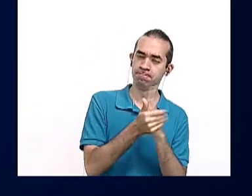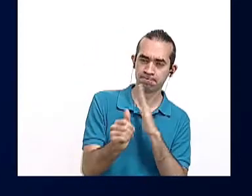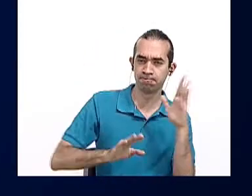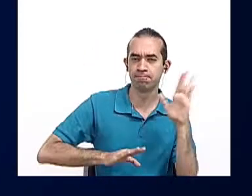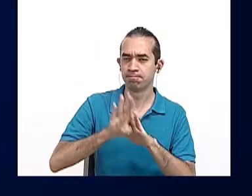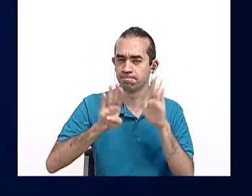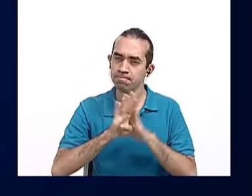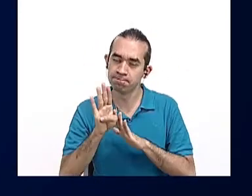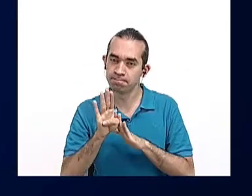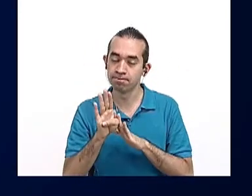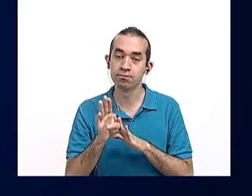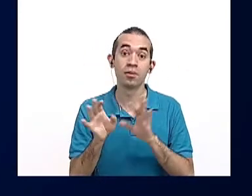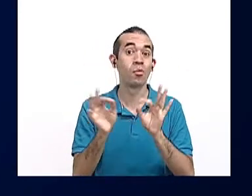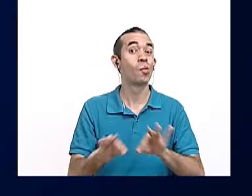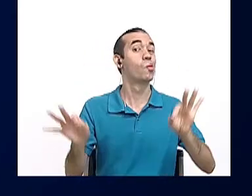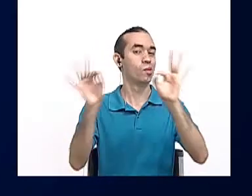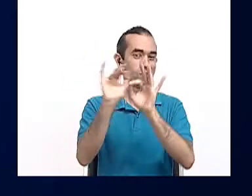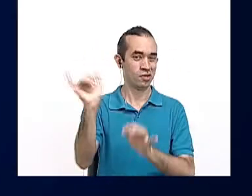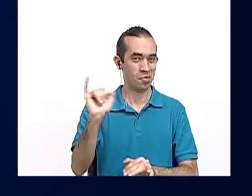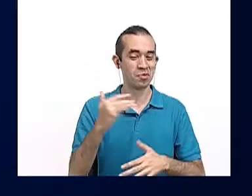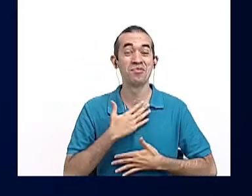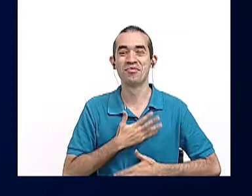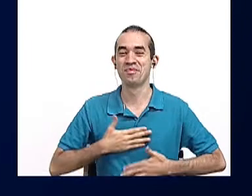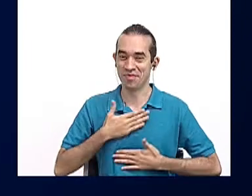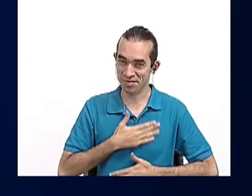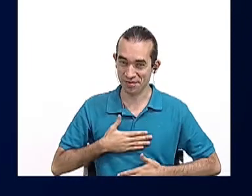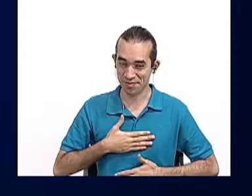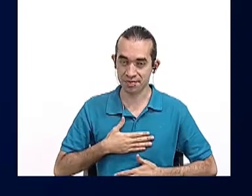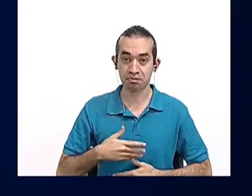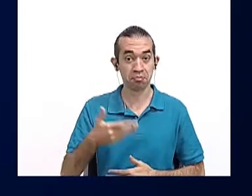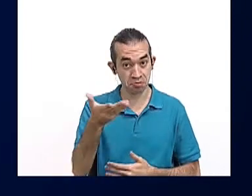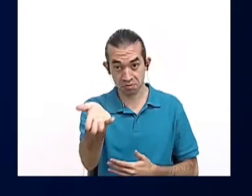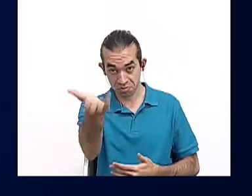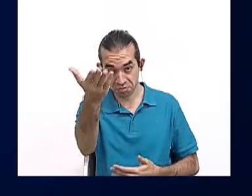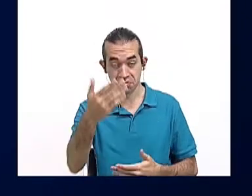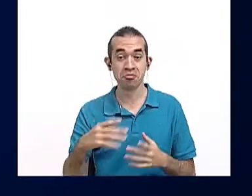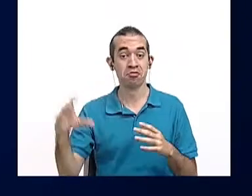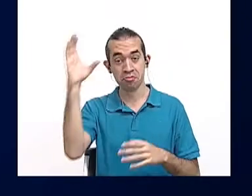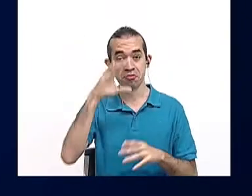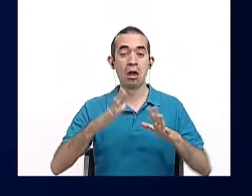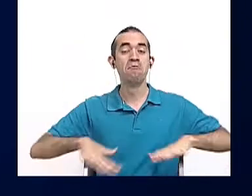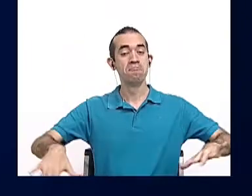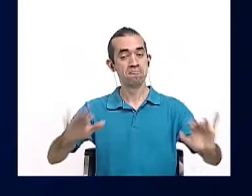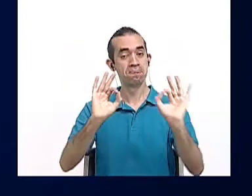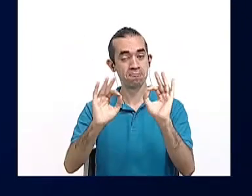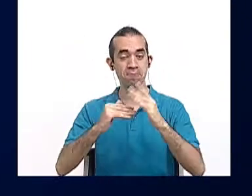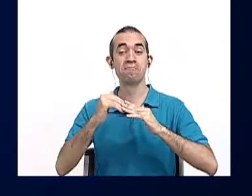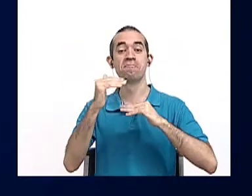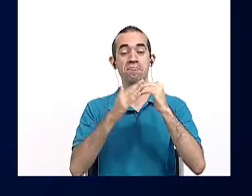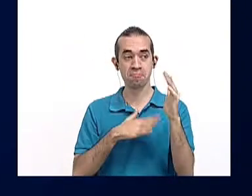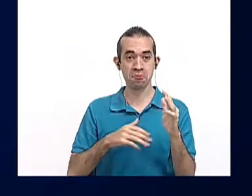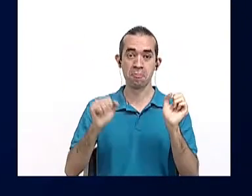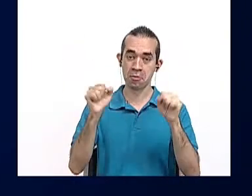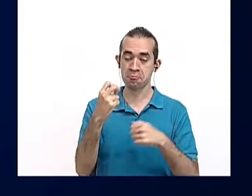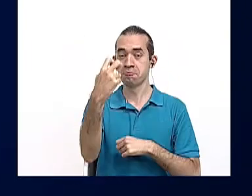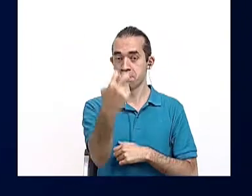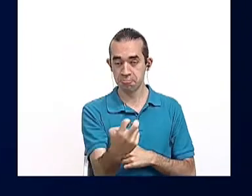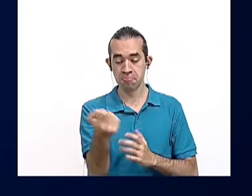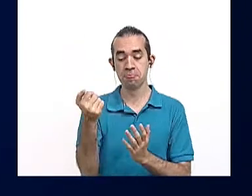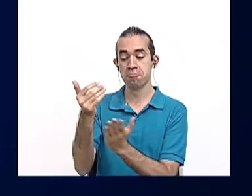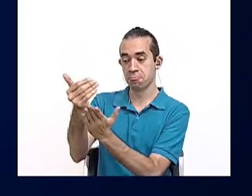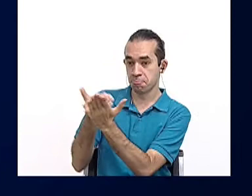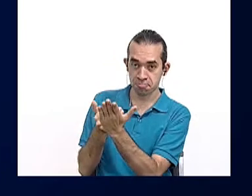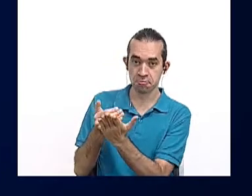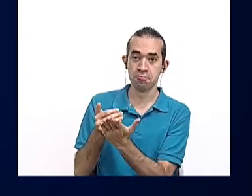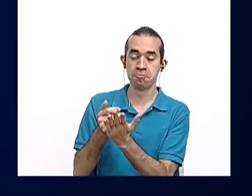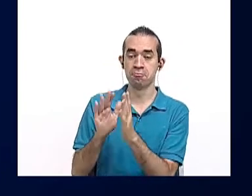importante, también nos divertimos. Busquen ese espacio cómodo donde puedan trabajar, tener un cuaderno, unas hojas,